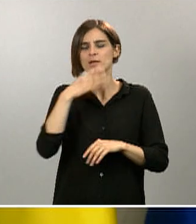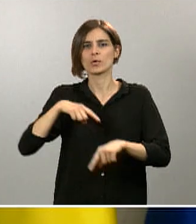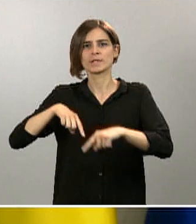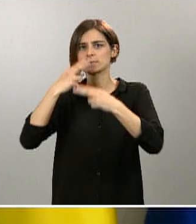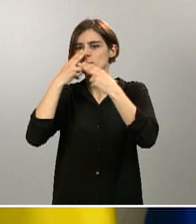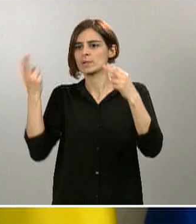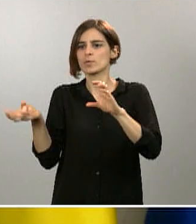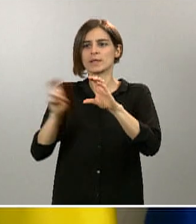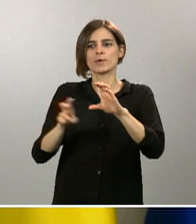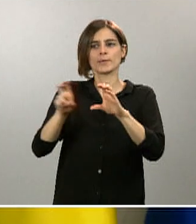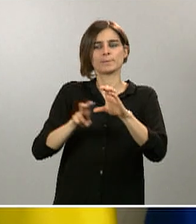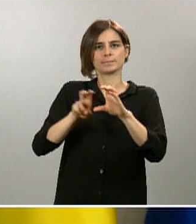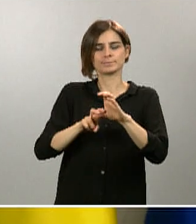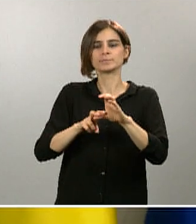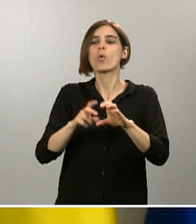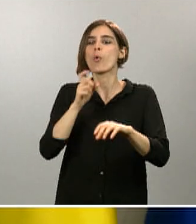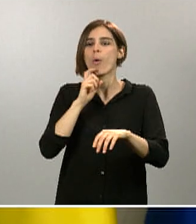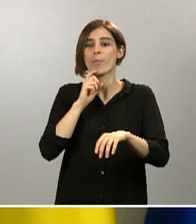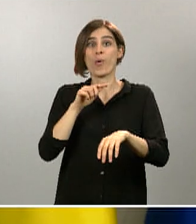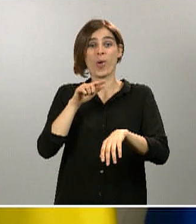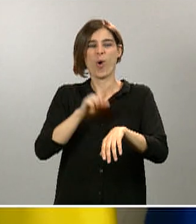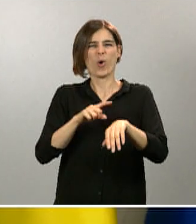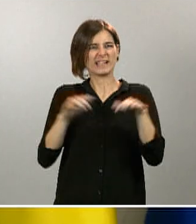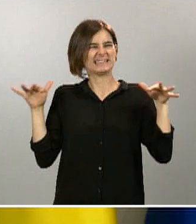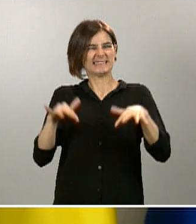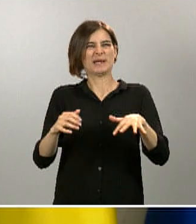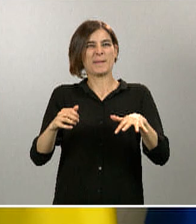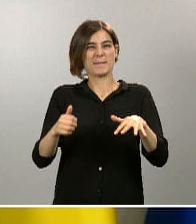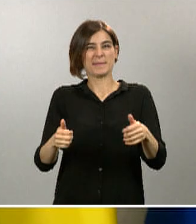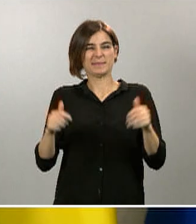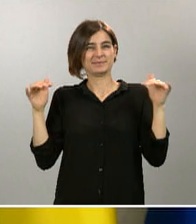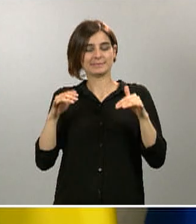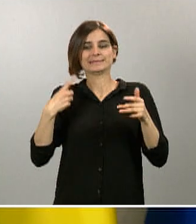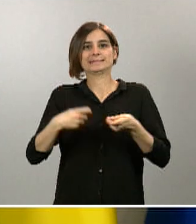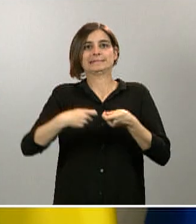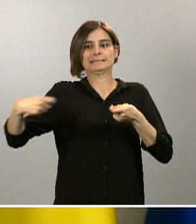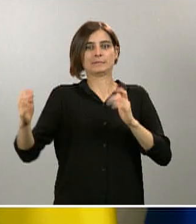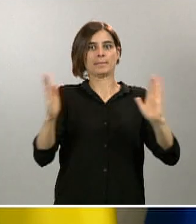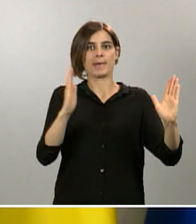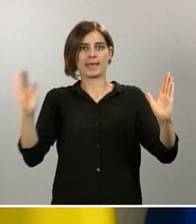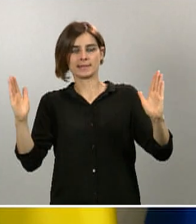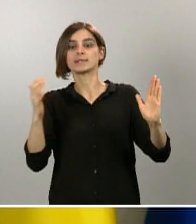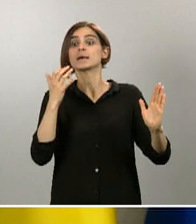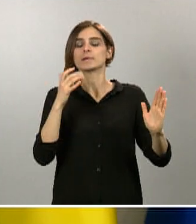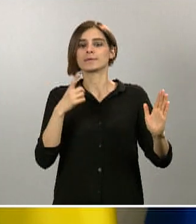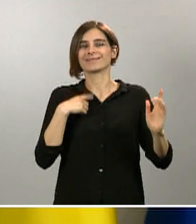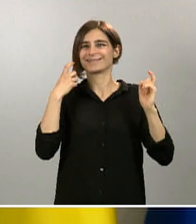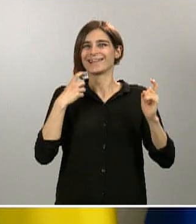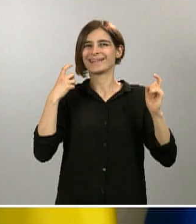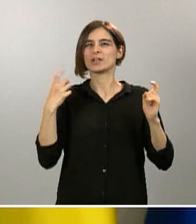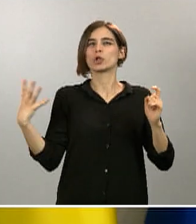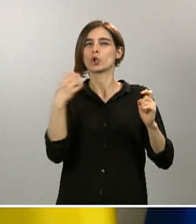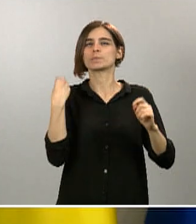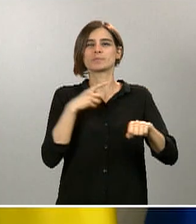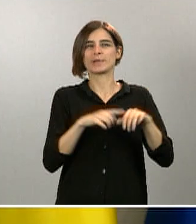tanto ampliando la hora punta como tratando de utilizar su vehículo privado cuando resulta posible. Las empresas, algunas de